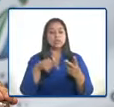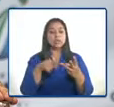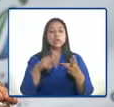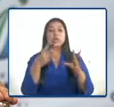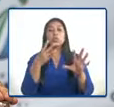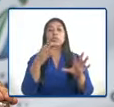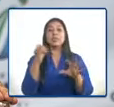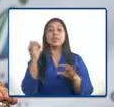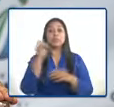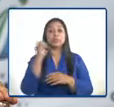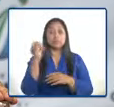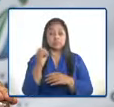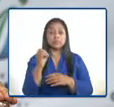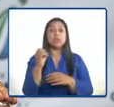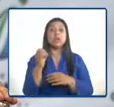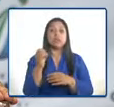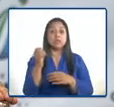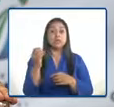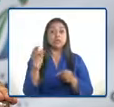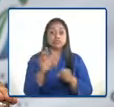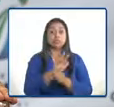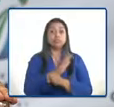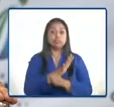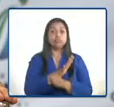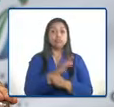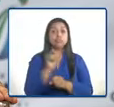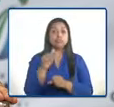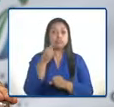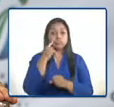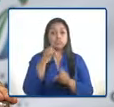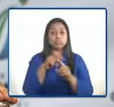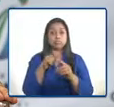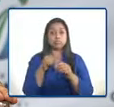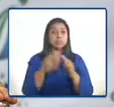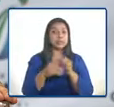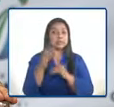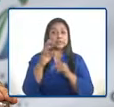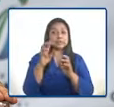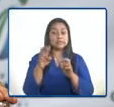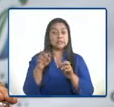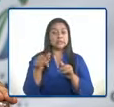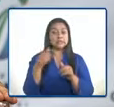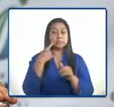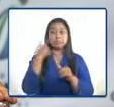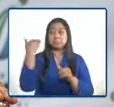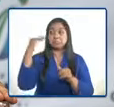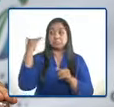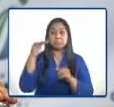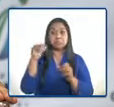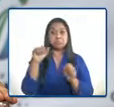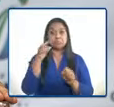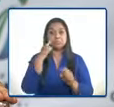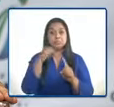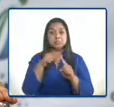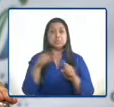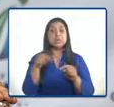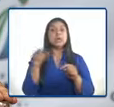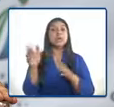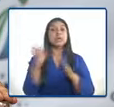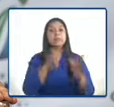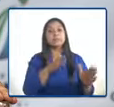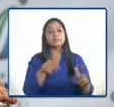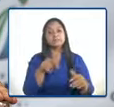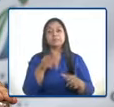90% de ocupación las diferentes aerolíneas en esta etapa alta de que acabamos de pasar. Viene una